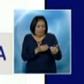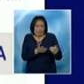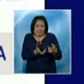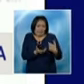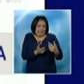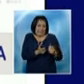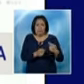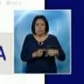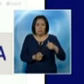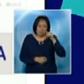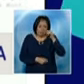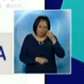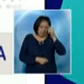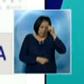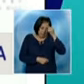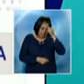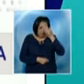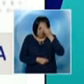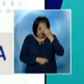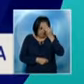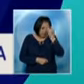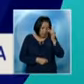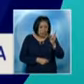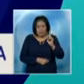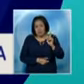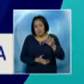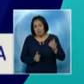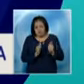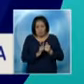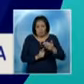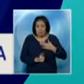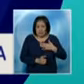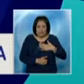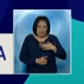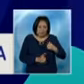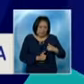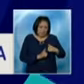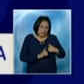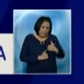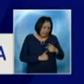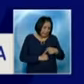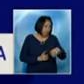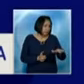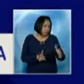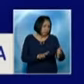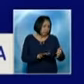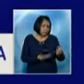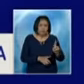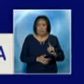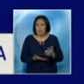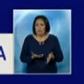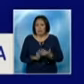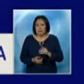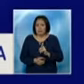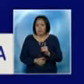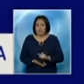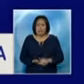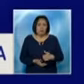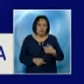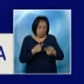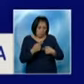él. Recuerdo todo llorando y pensando que ya no los tendré a mi lado. El dolor de su partida no se irá así de fácil, relata